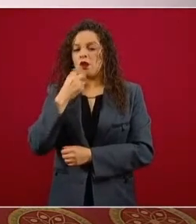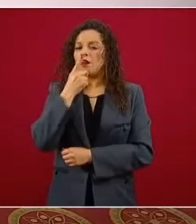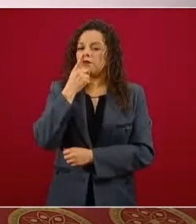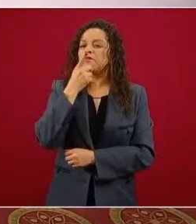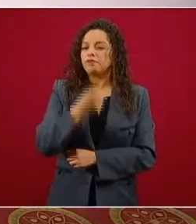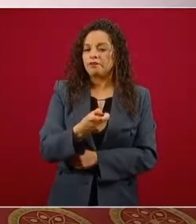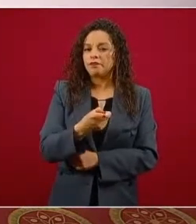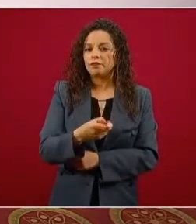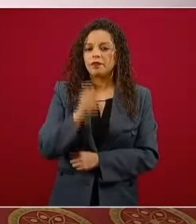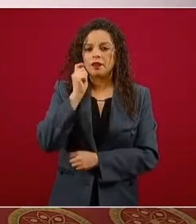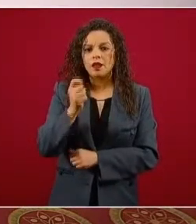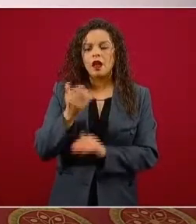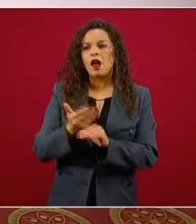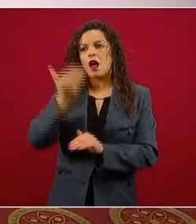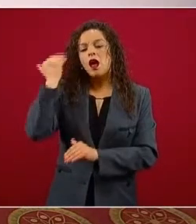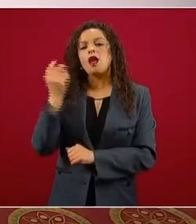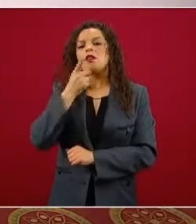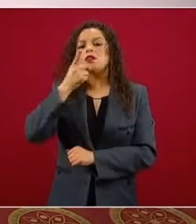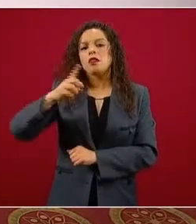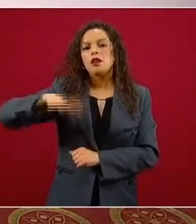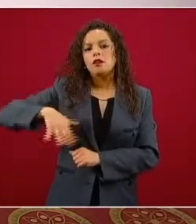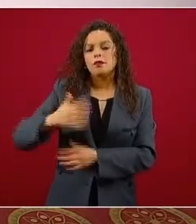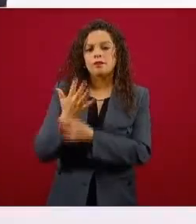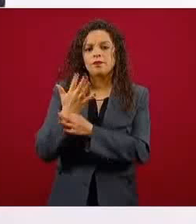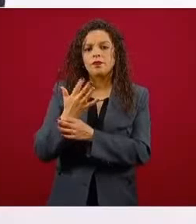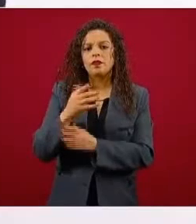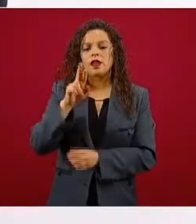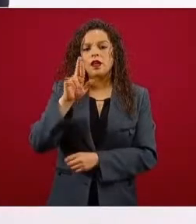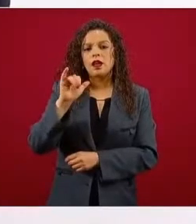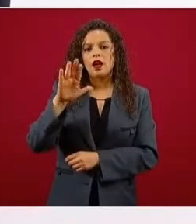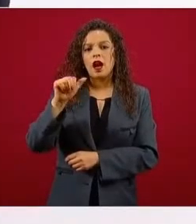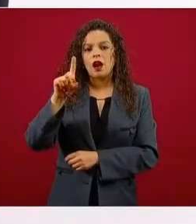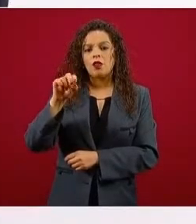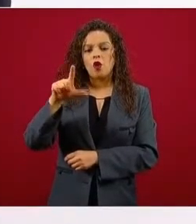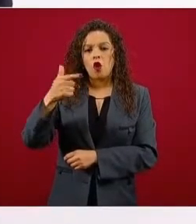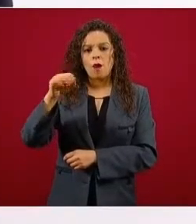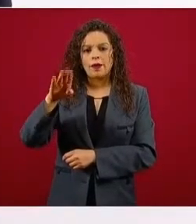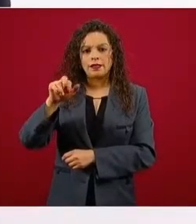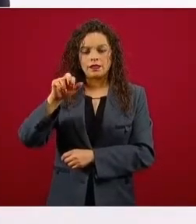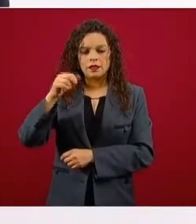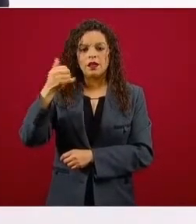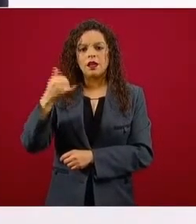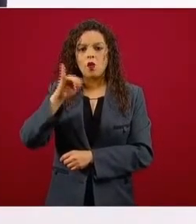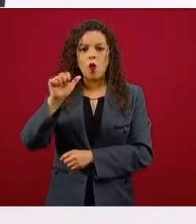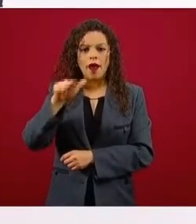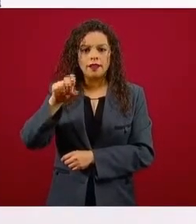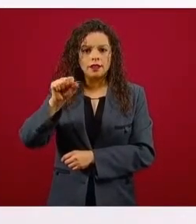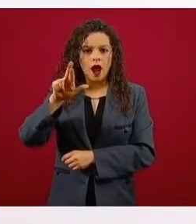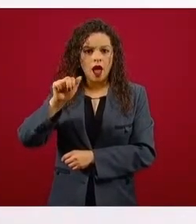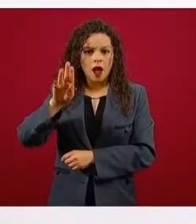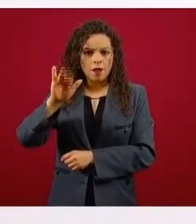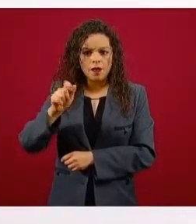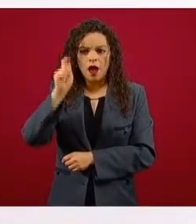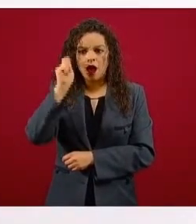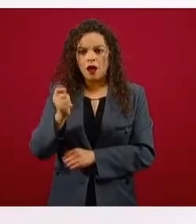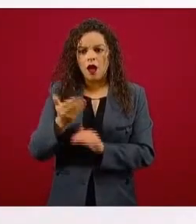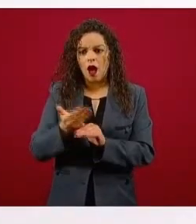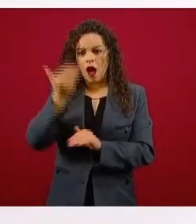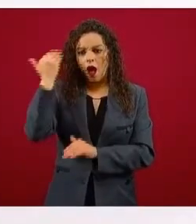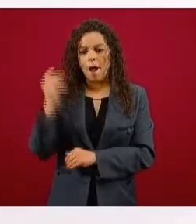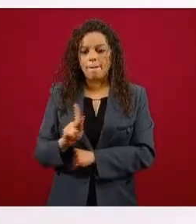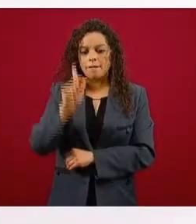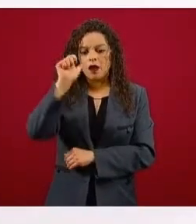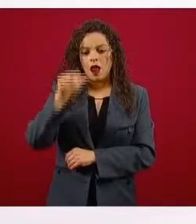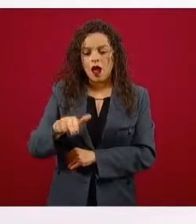sostenía Ricardo Flores Magón, Juan Sarabia y otros revolucionarios en el Plan Liberal